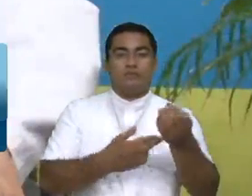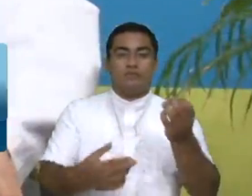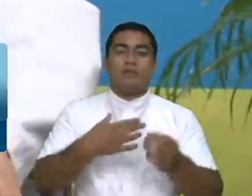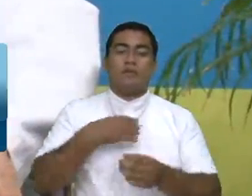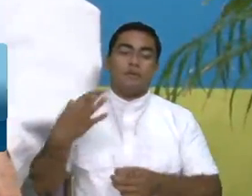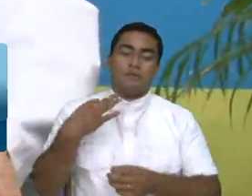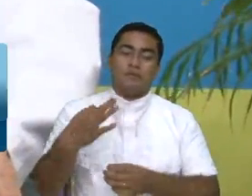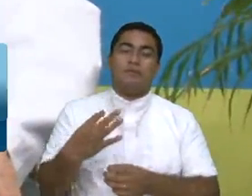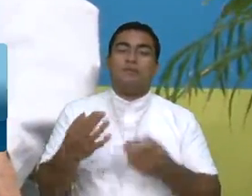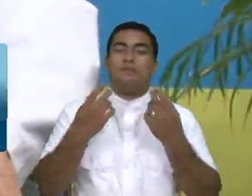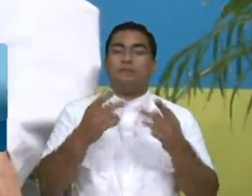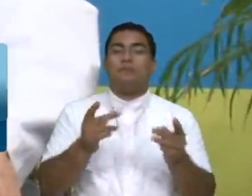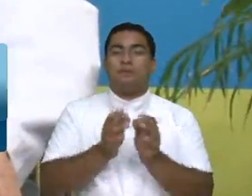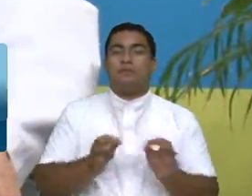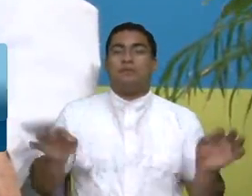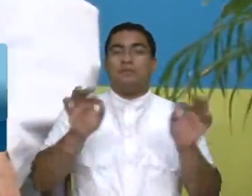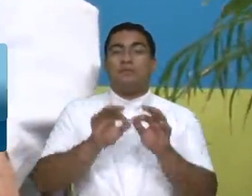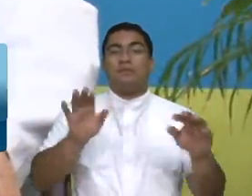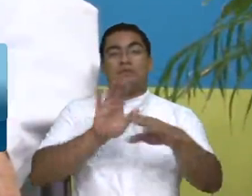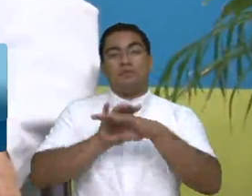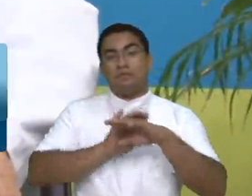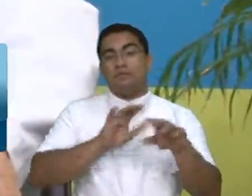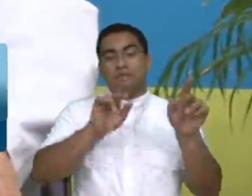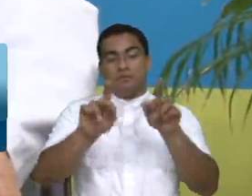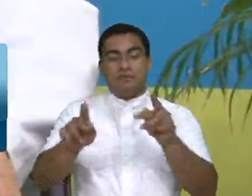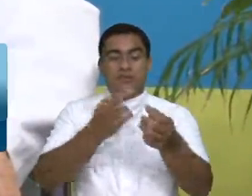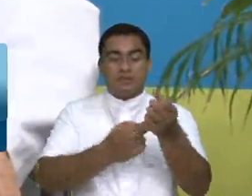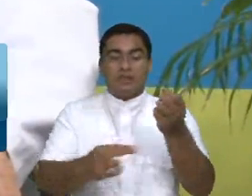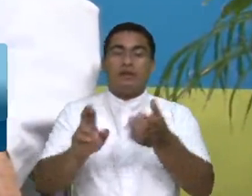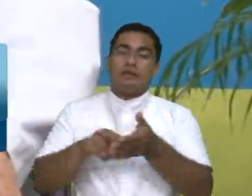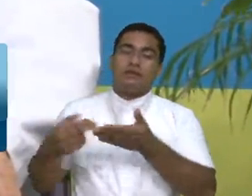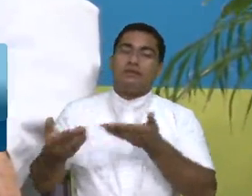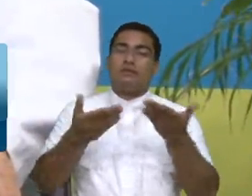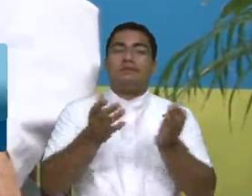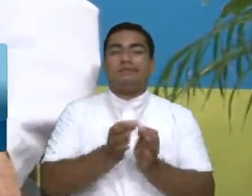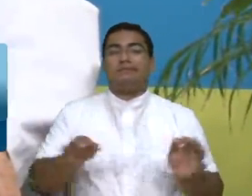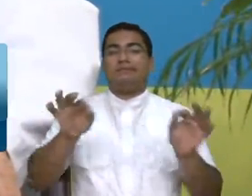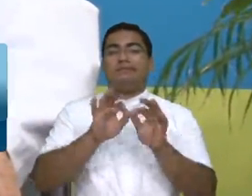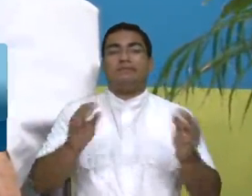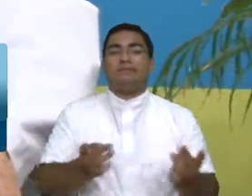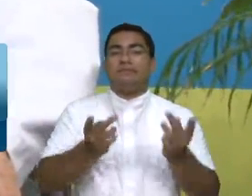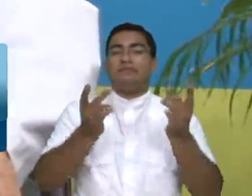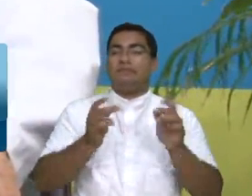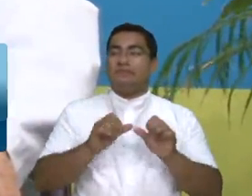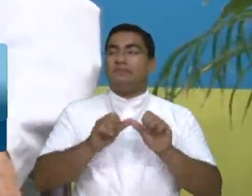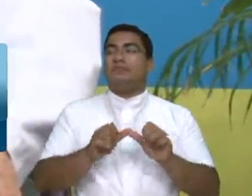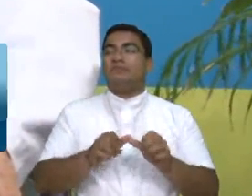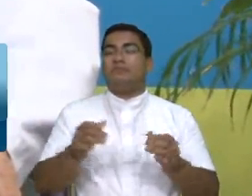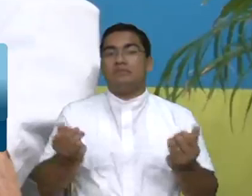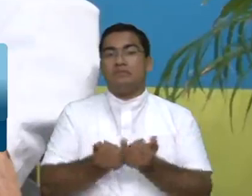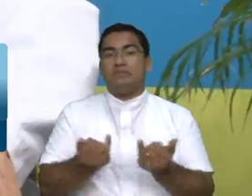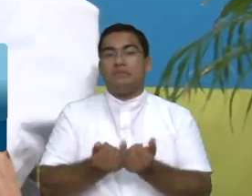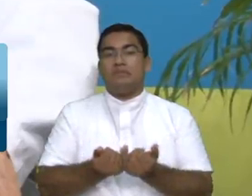¿verdad? Aprovechamos también para invitar a la población que donen sangre. Es muy importante para mantener la vida de estos pacientes. Sin tratamiento